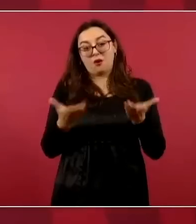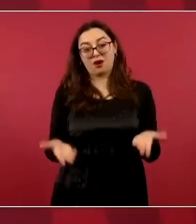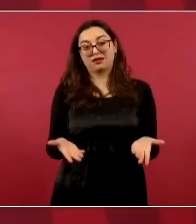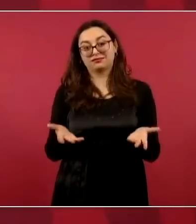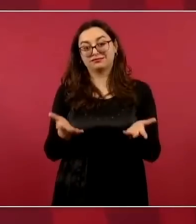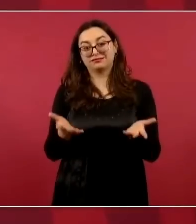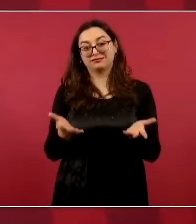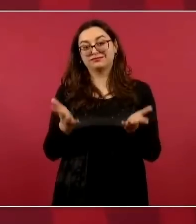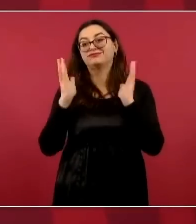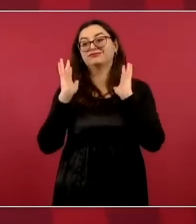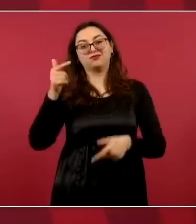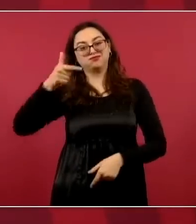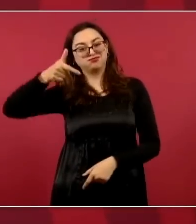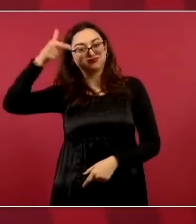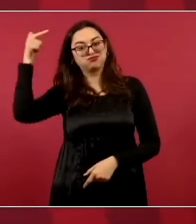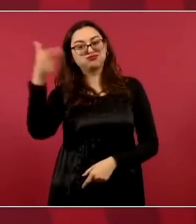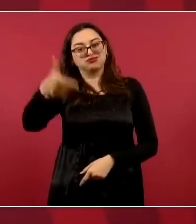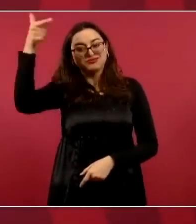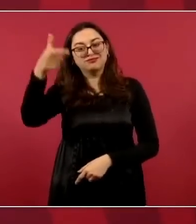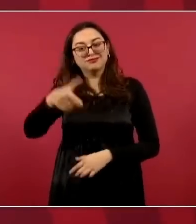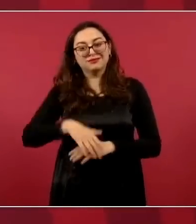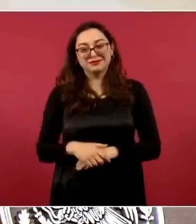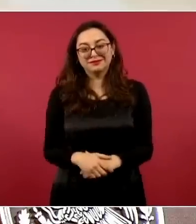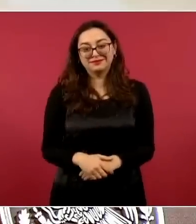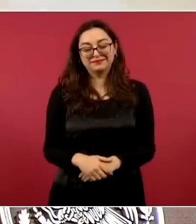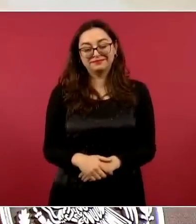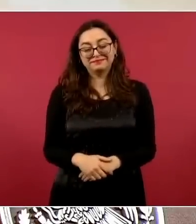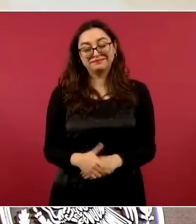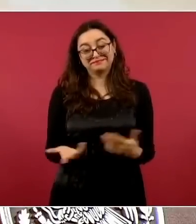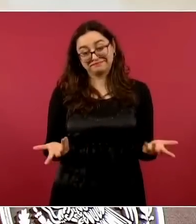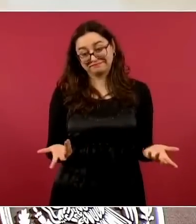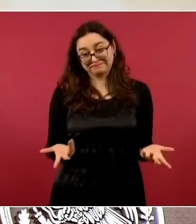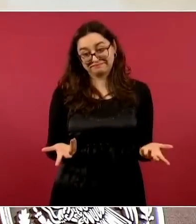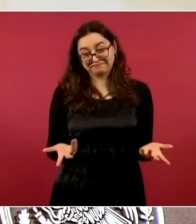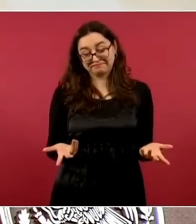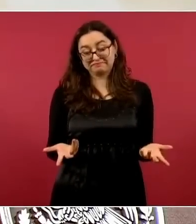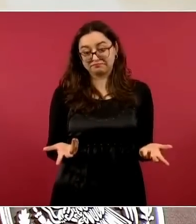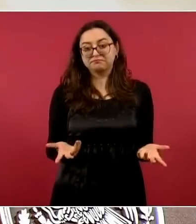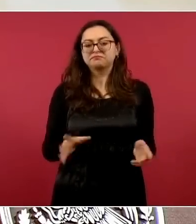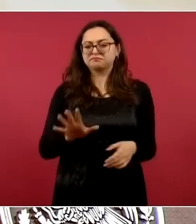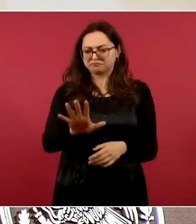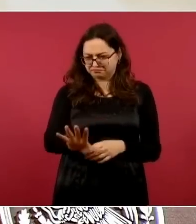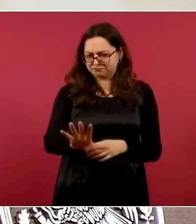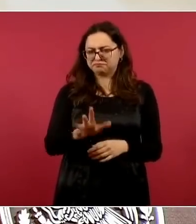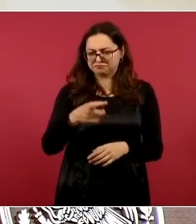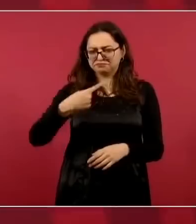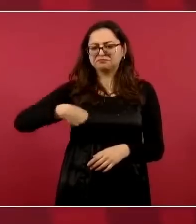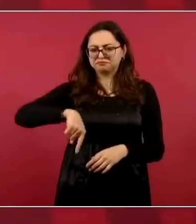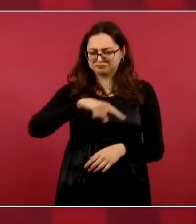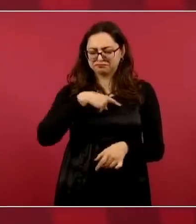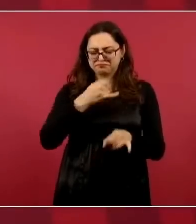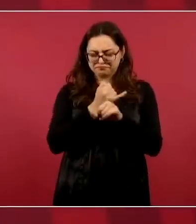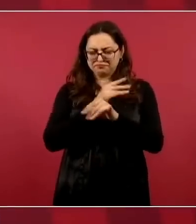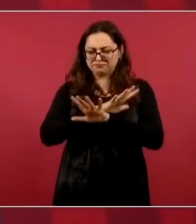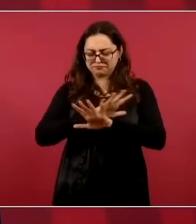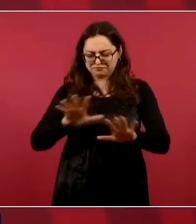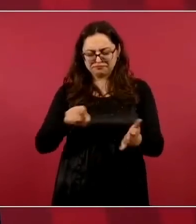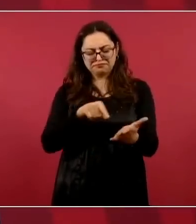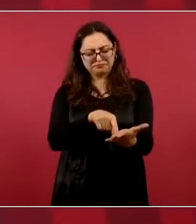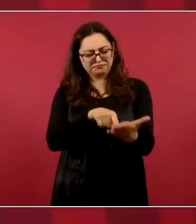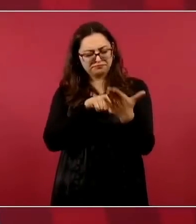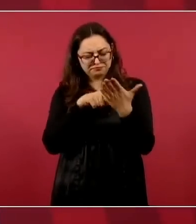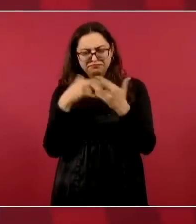hay que ver los datos bien y desde luego nosotros no vamos a